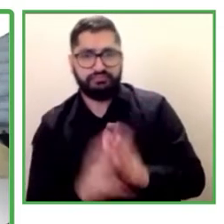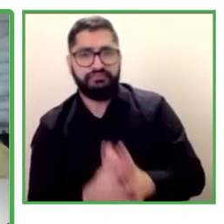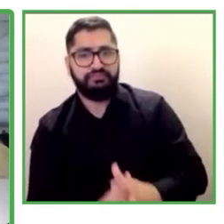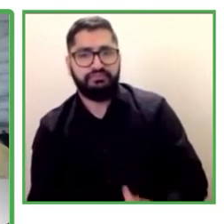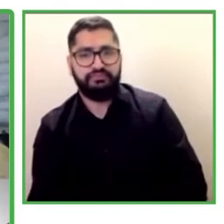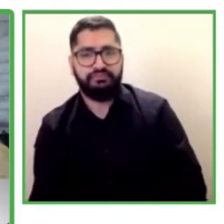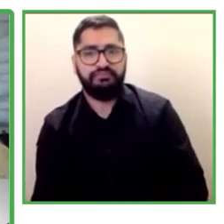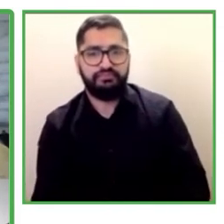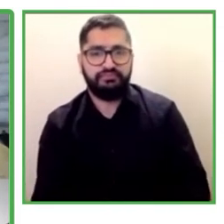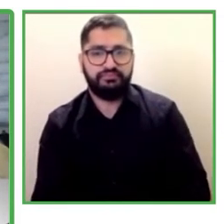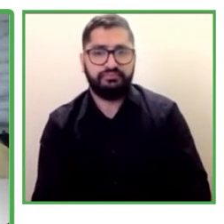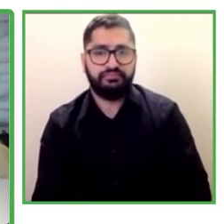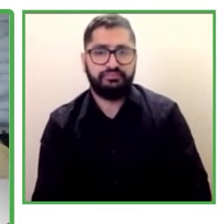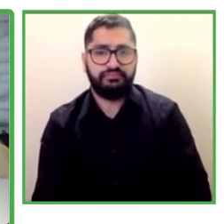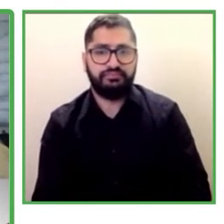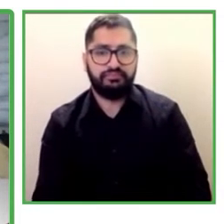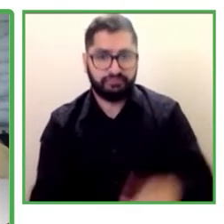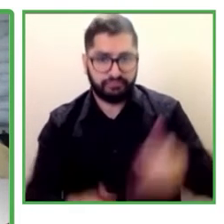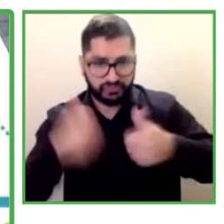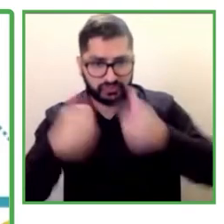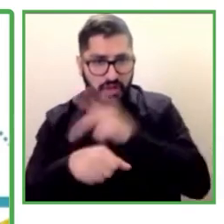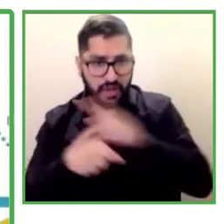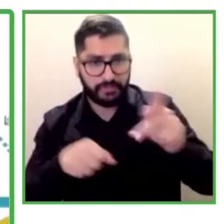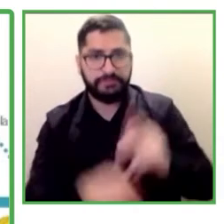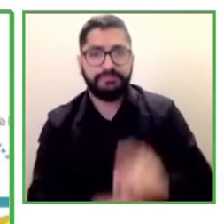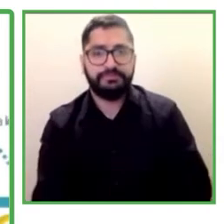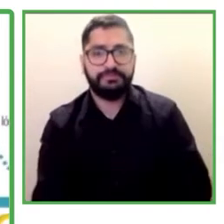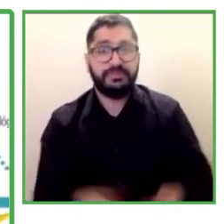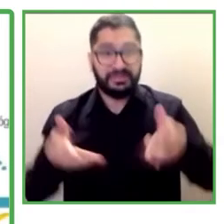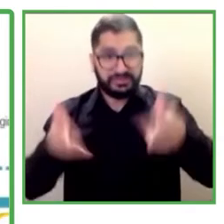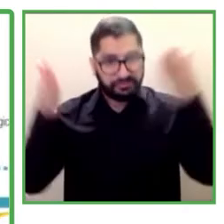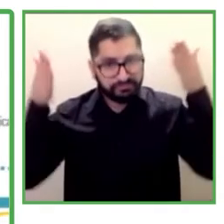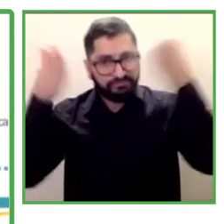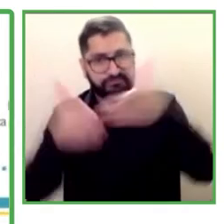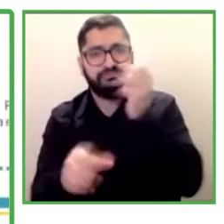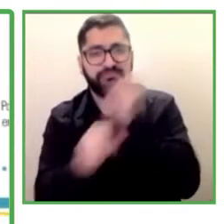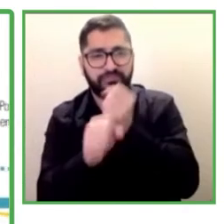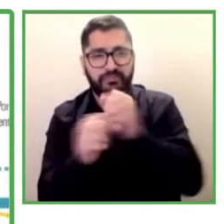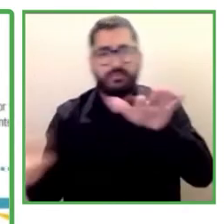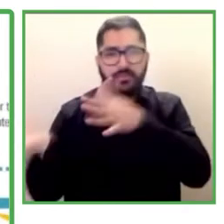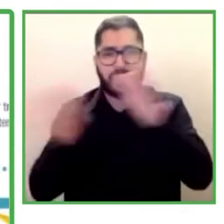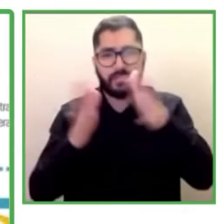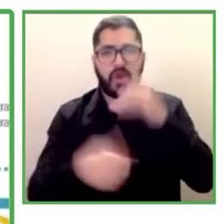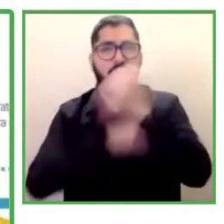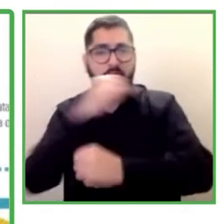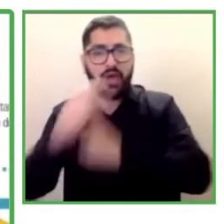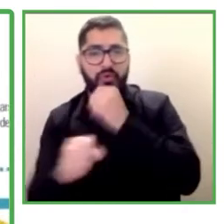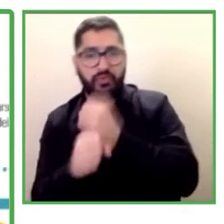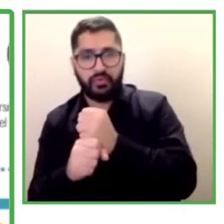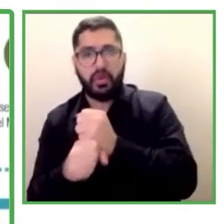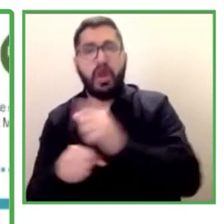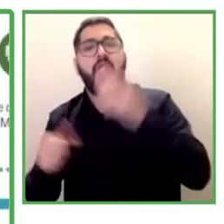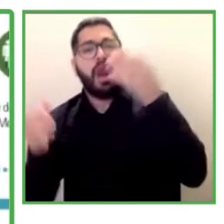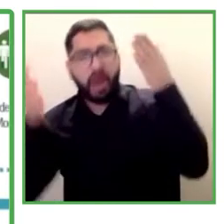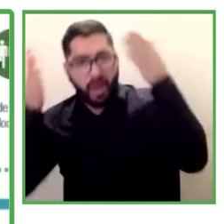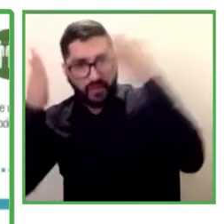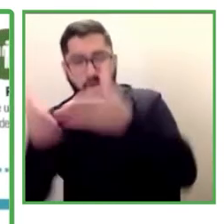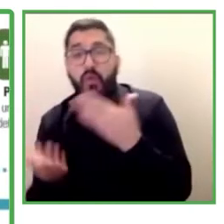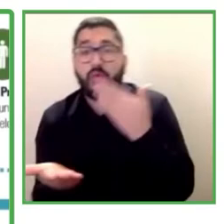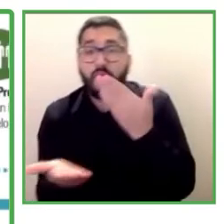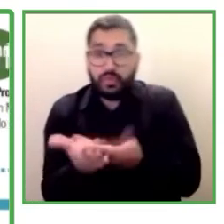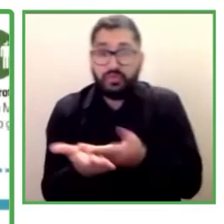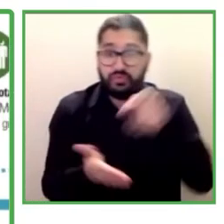laboral. A partir del año 2014, una vez creado el modelo de inclusión laboral para personas con discapacidad Pacto